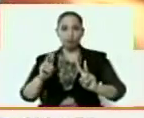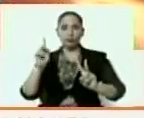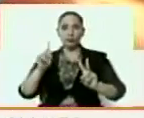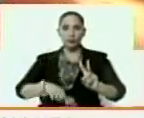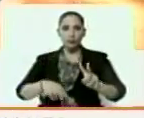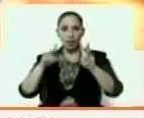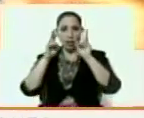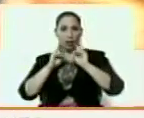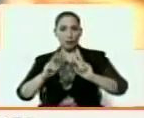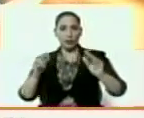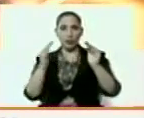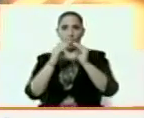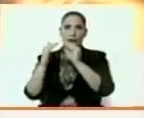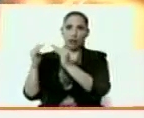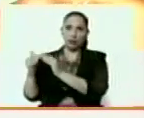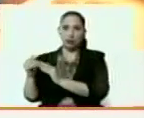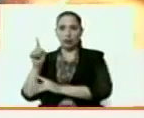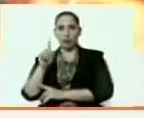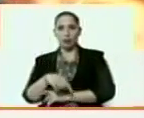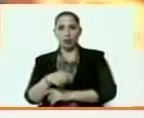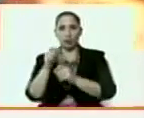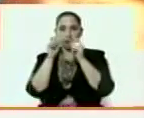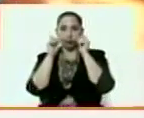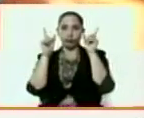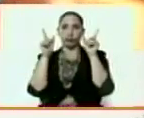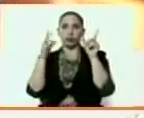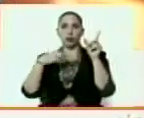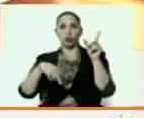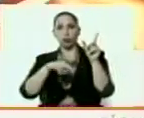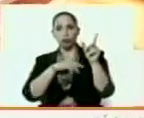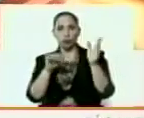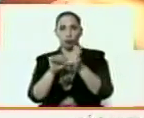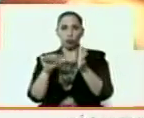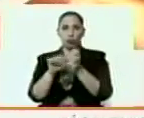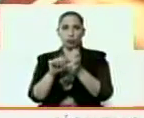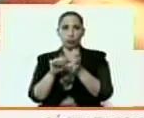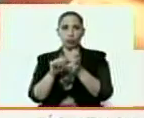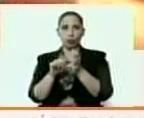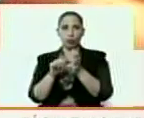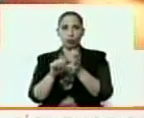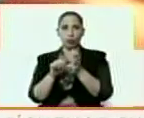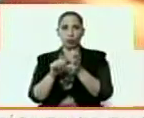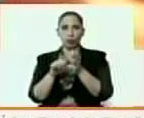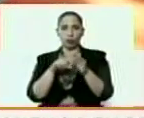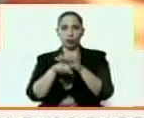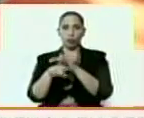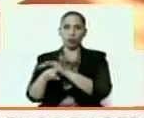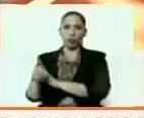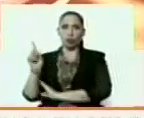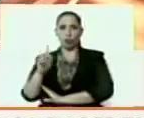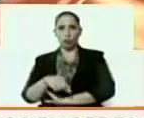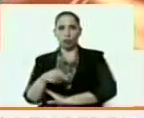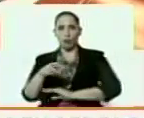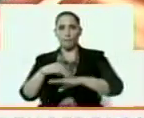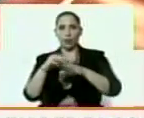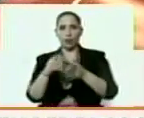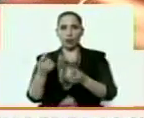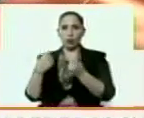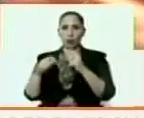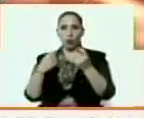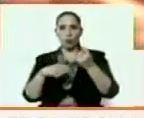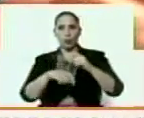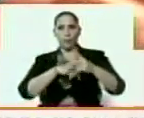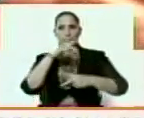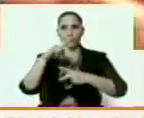hogar, con amplias expectativas, donde hacemos intervención de financiamiento y al mismo tiempo a través del Ministerio de Comercio y el Plan